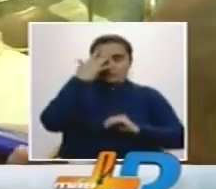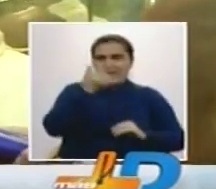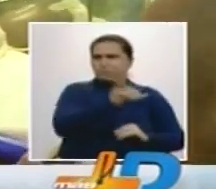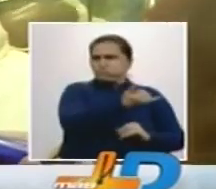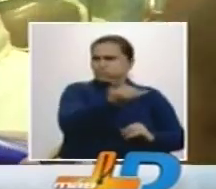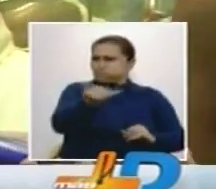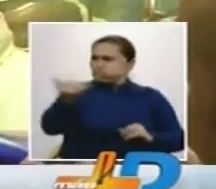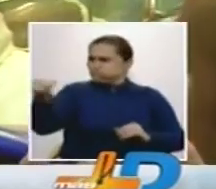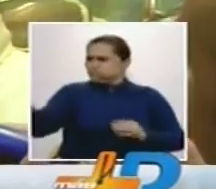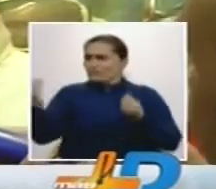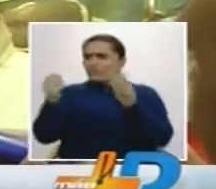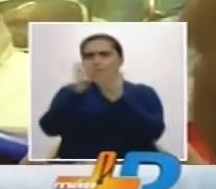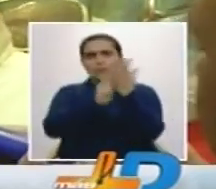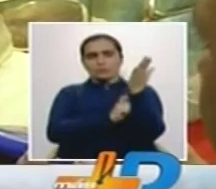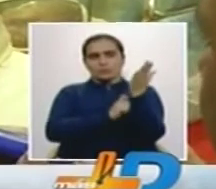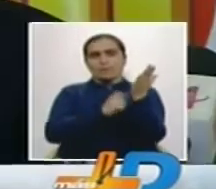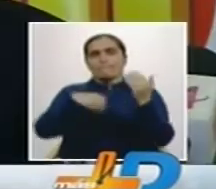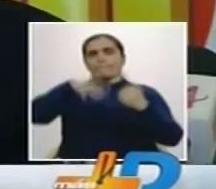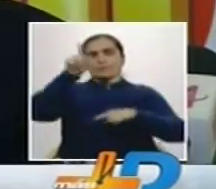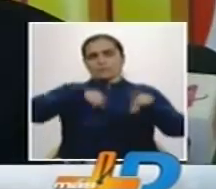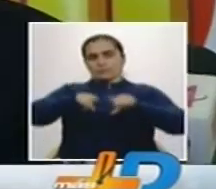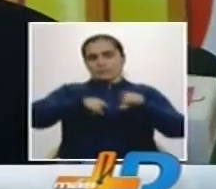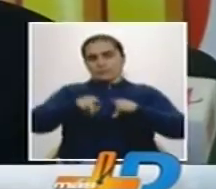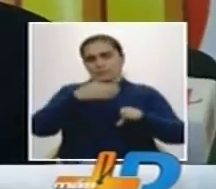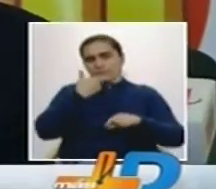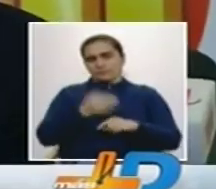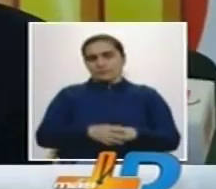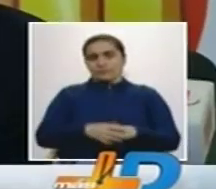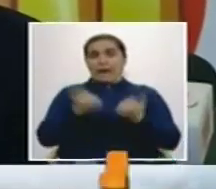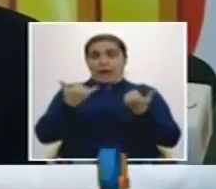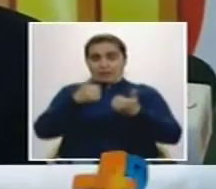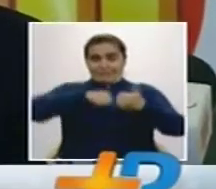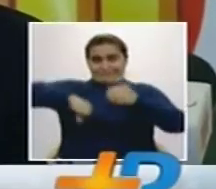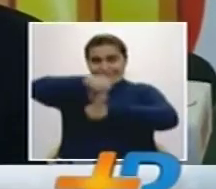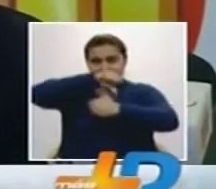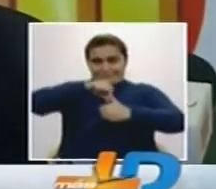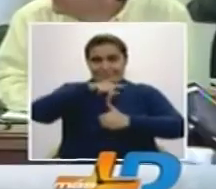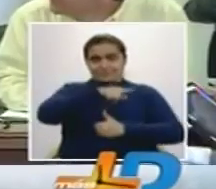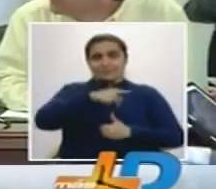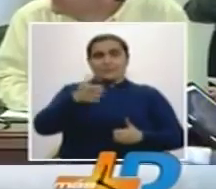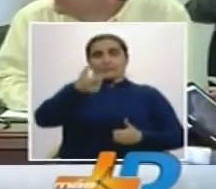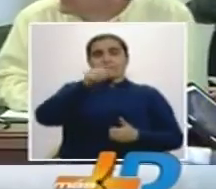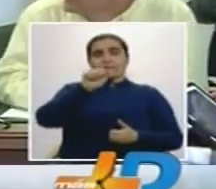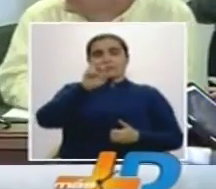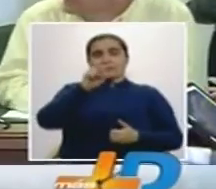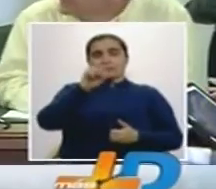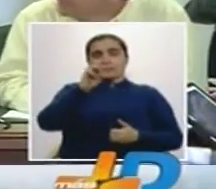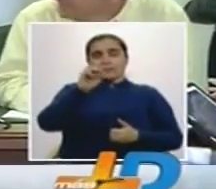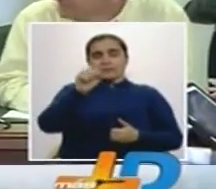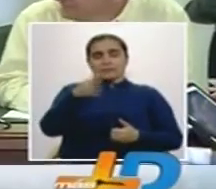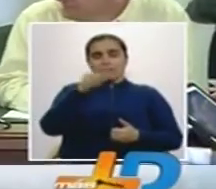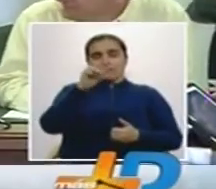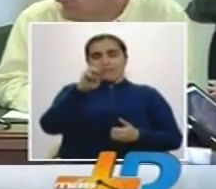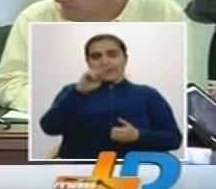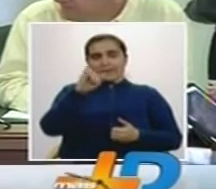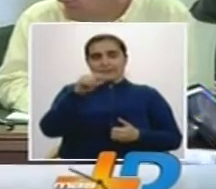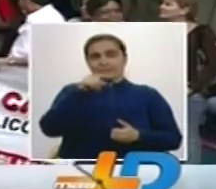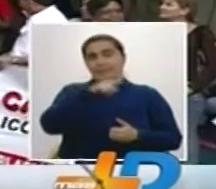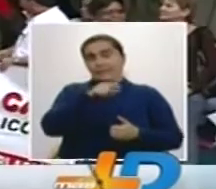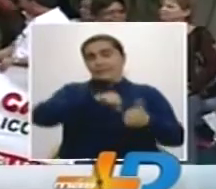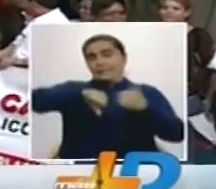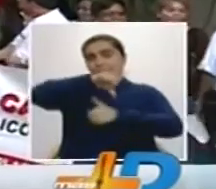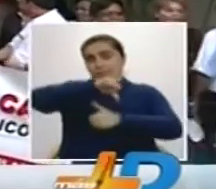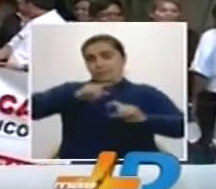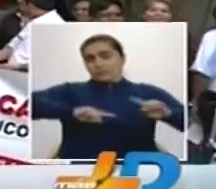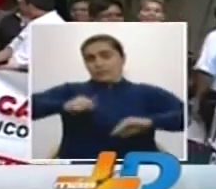mucho más competitividad en precios. Por ahora, Germán Marín Zafra asumió la gerencia de forma provisional. El funcionario aseguró que la